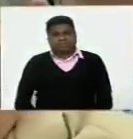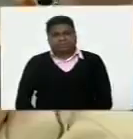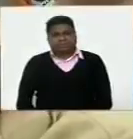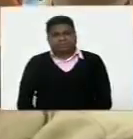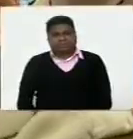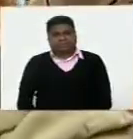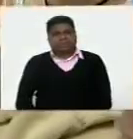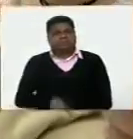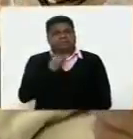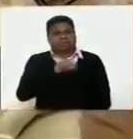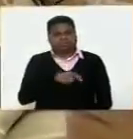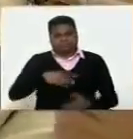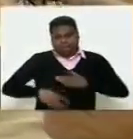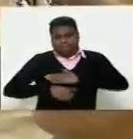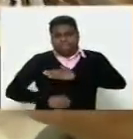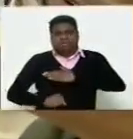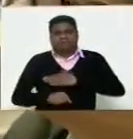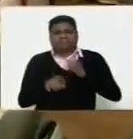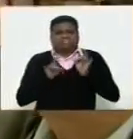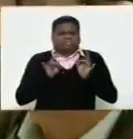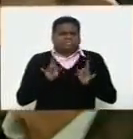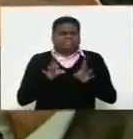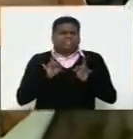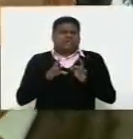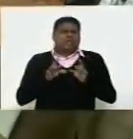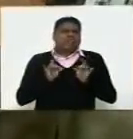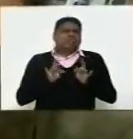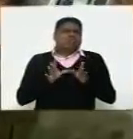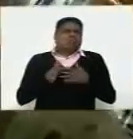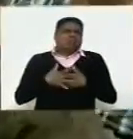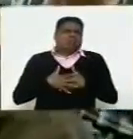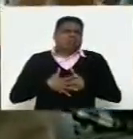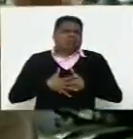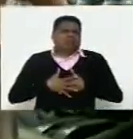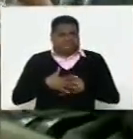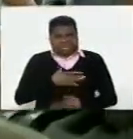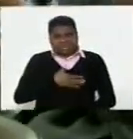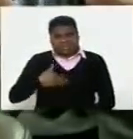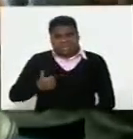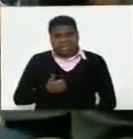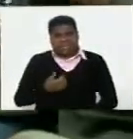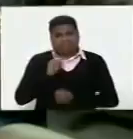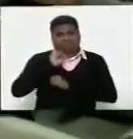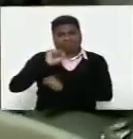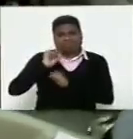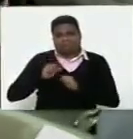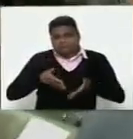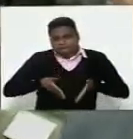que este parto sea doloroso. Por eso quieren impedir el parto.